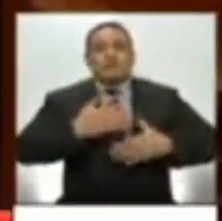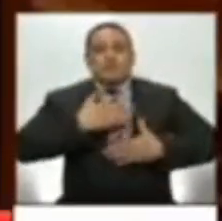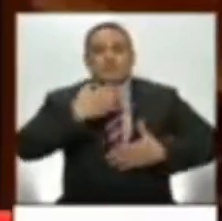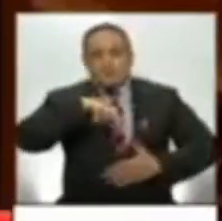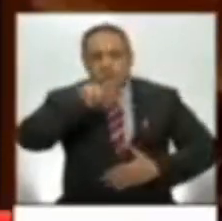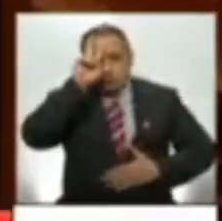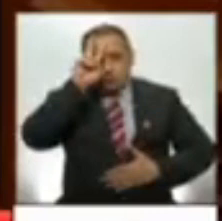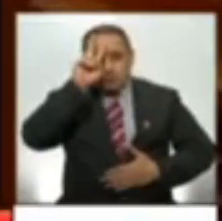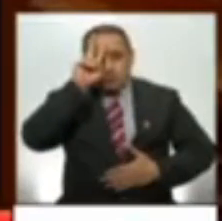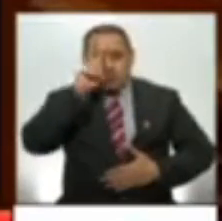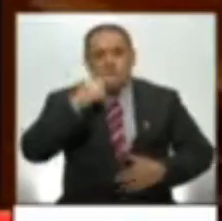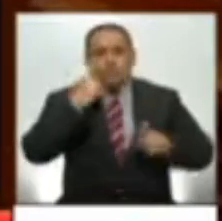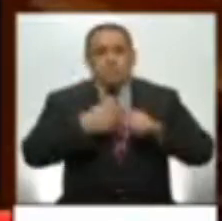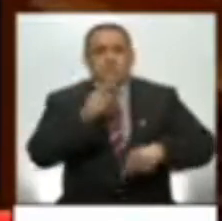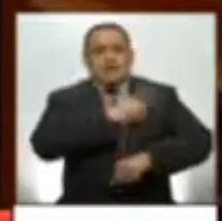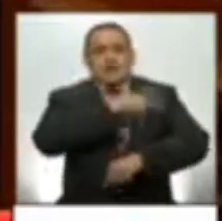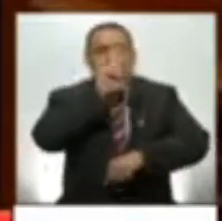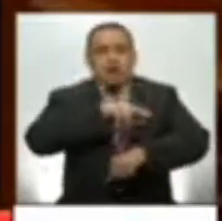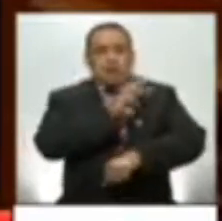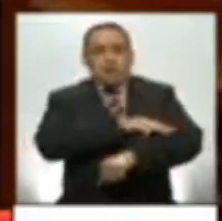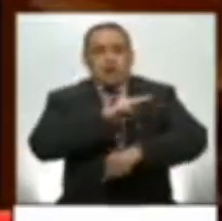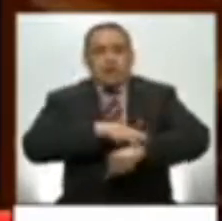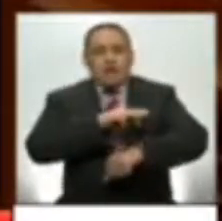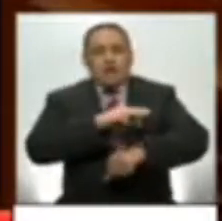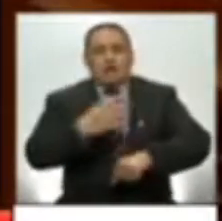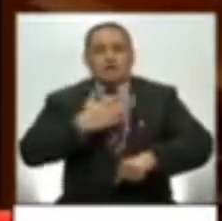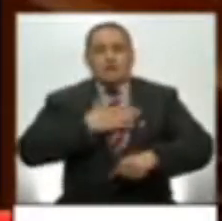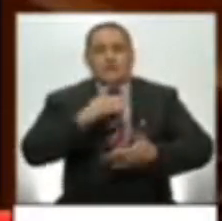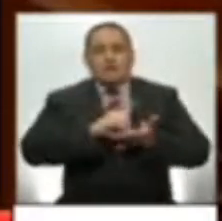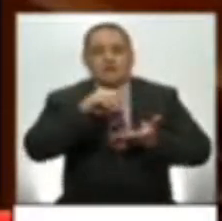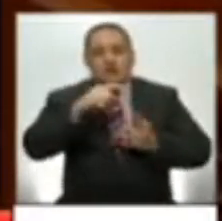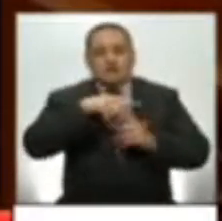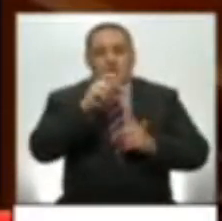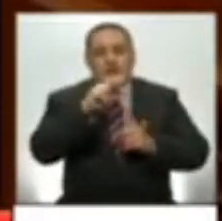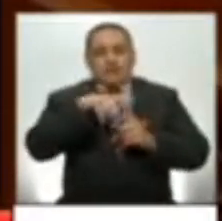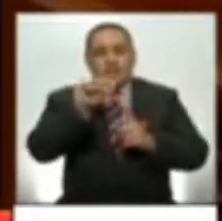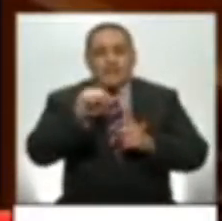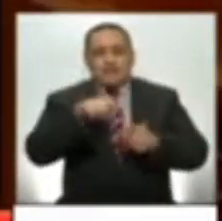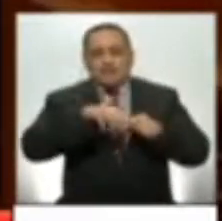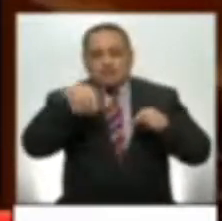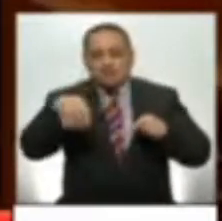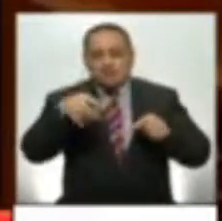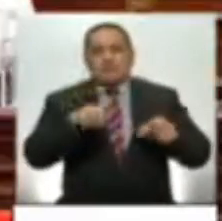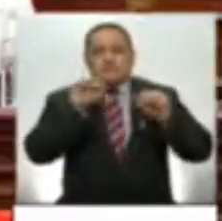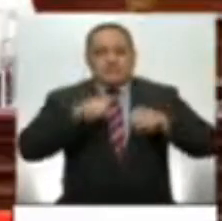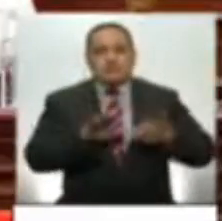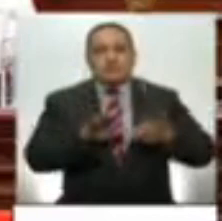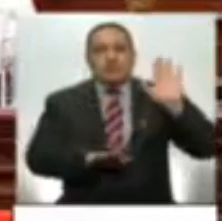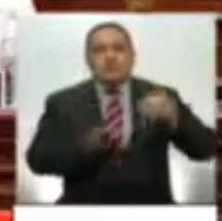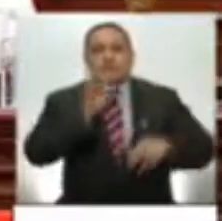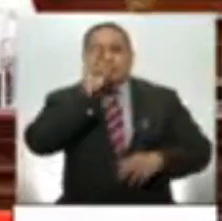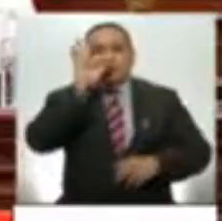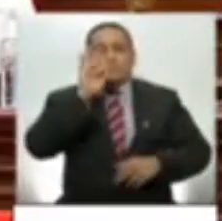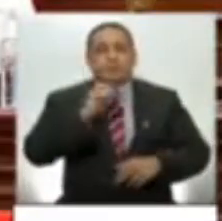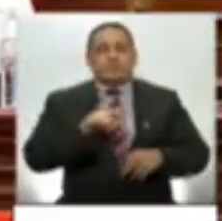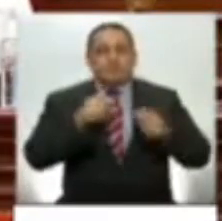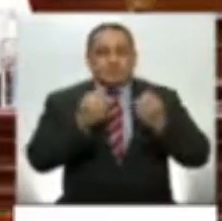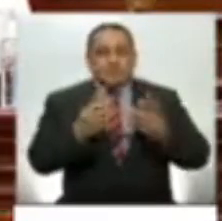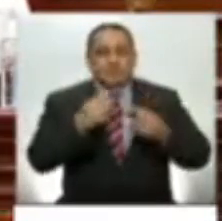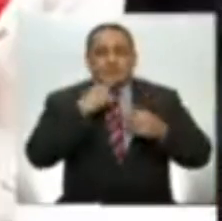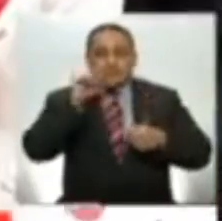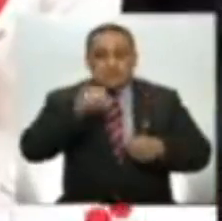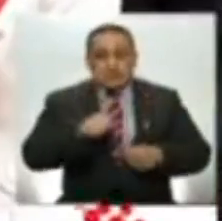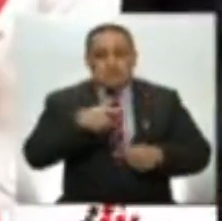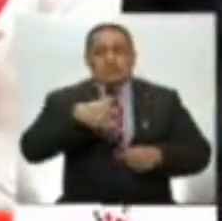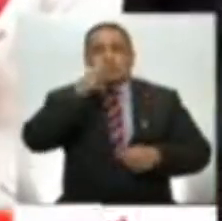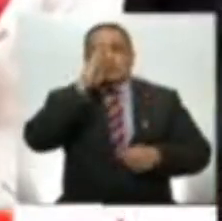país, por mi región Moquegua, por mi distrito de Torata y anexo de Quele, sí juro. Si así lo hace,